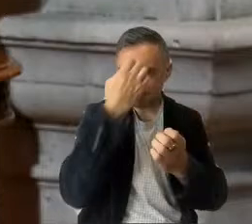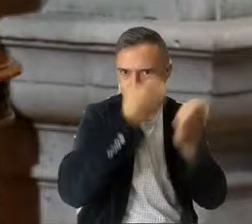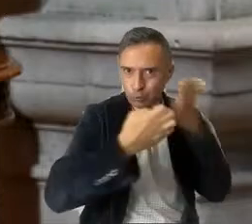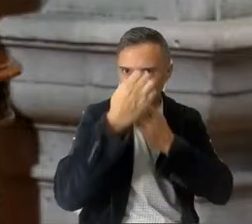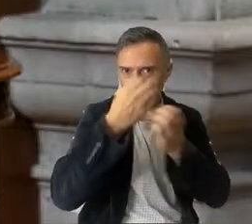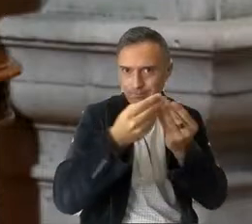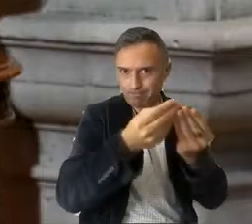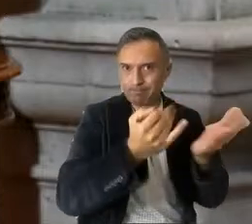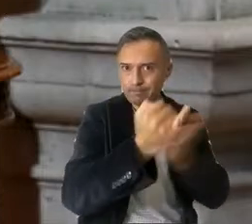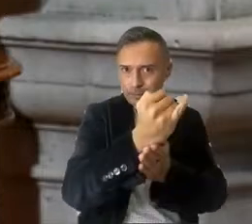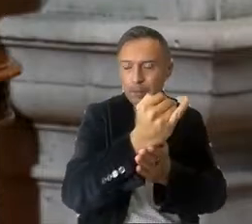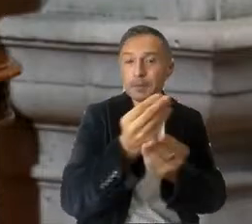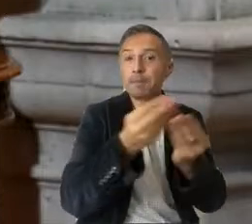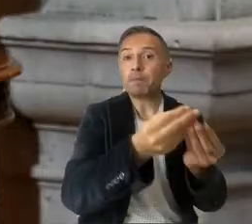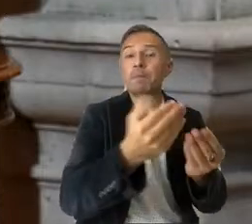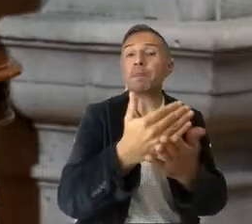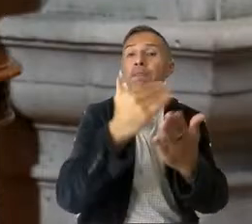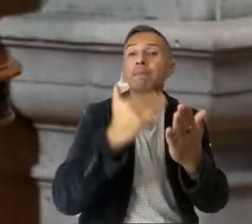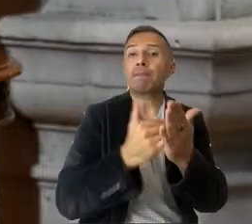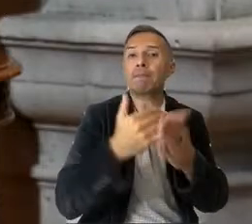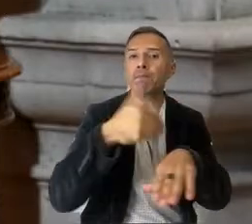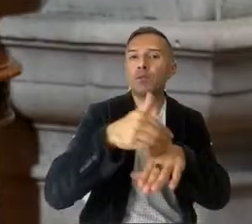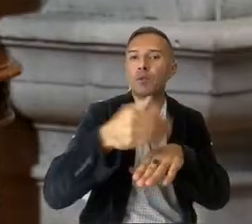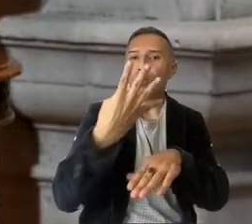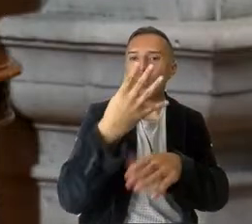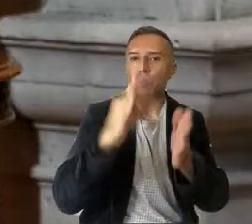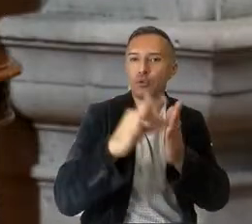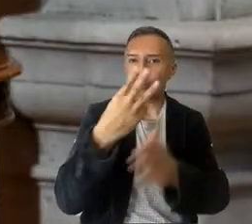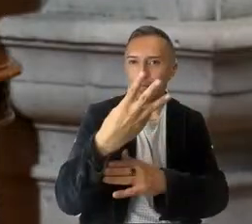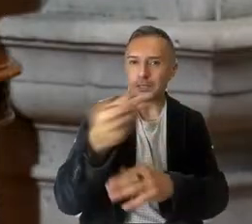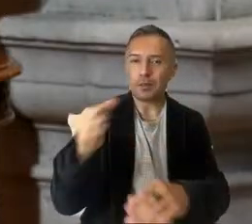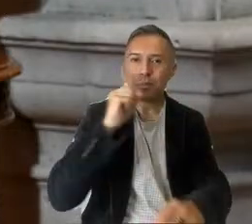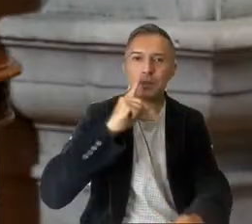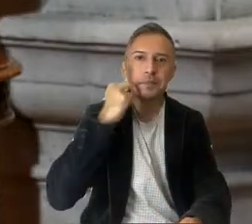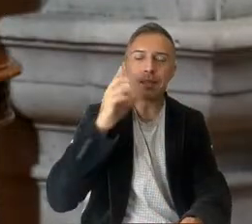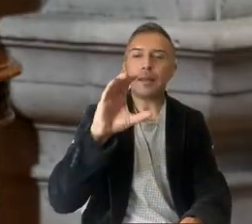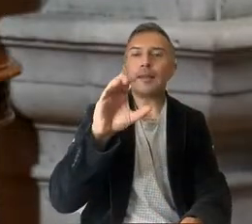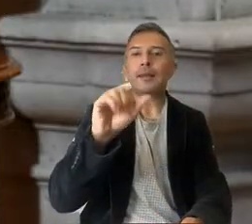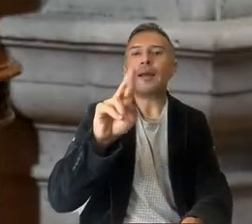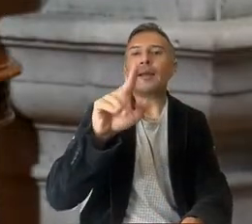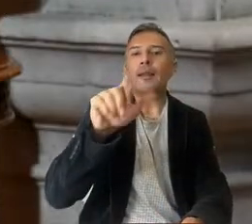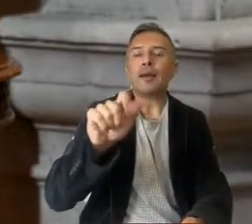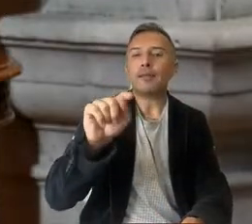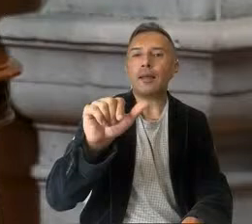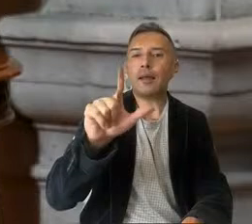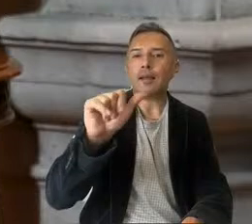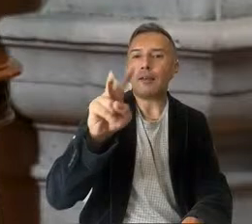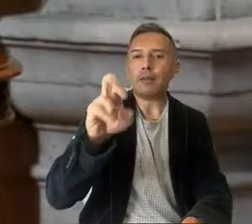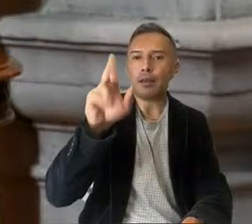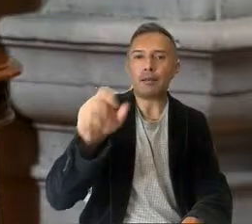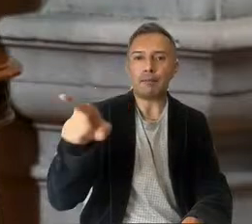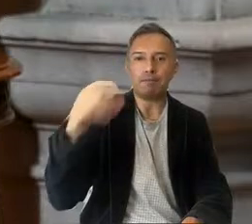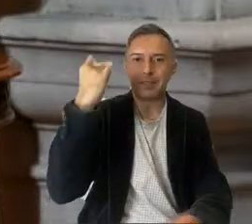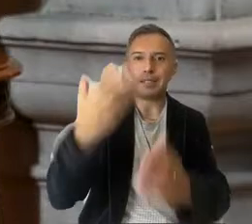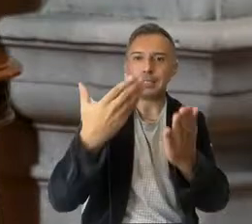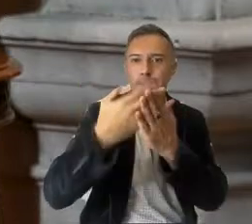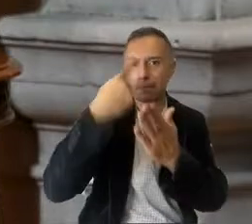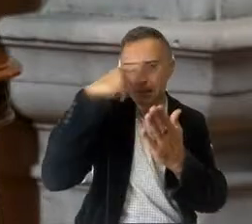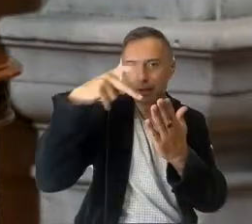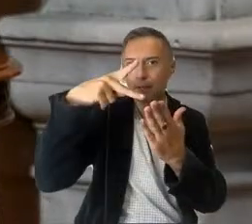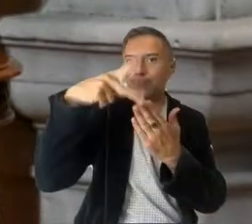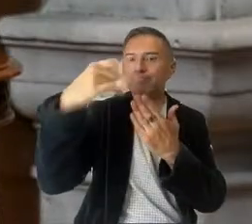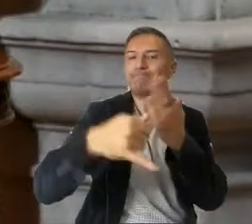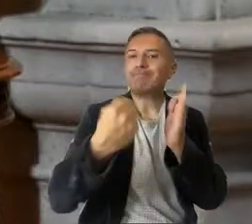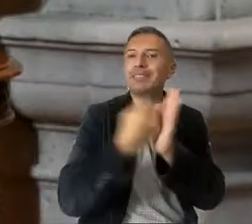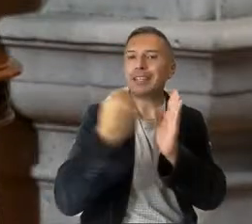dictamen. Acatando el punto 4.3, la diputada Carla Aguilar Talavera leerá la iniciativa de decreto